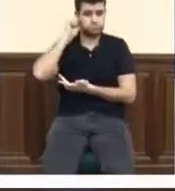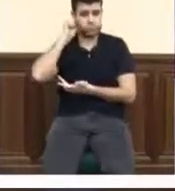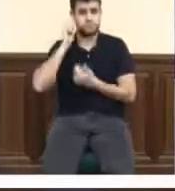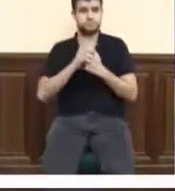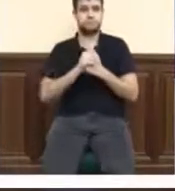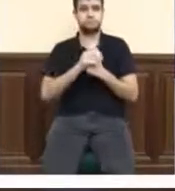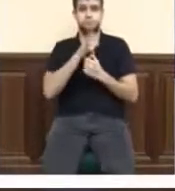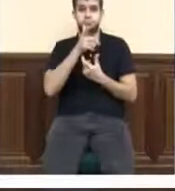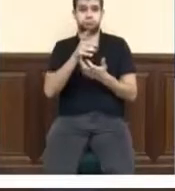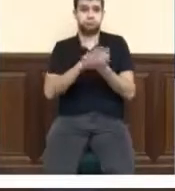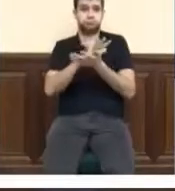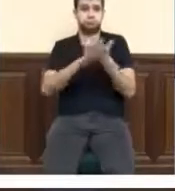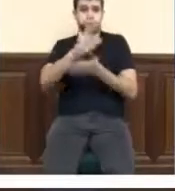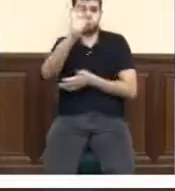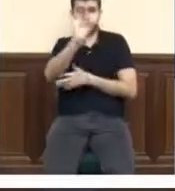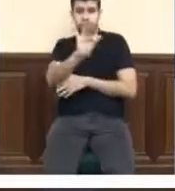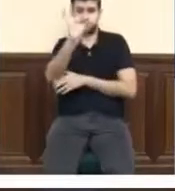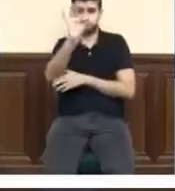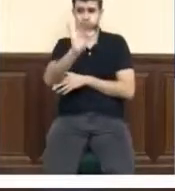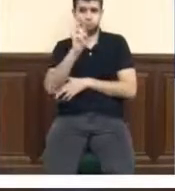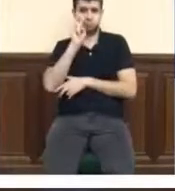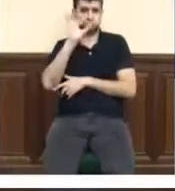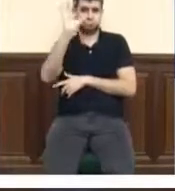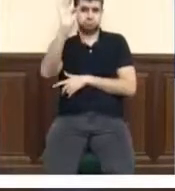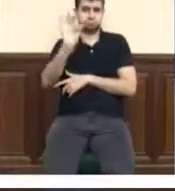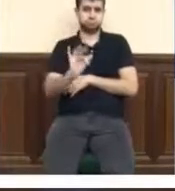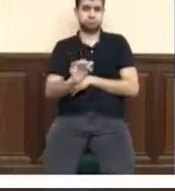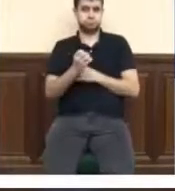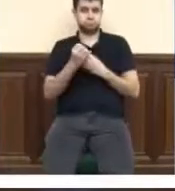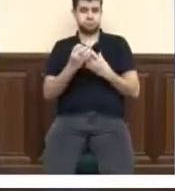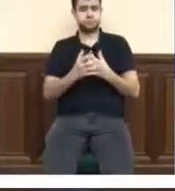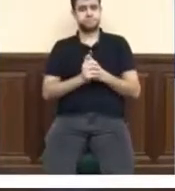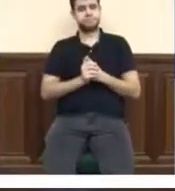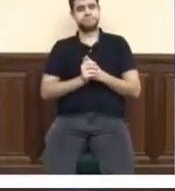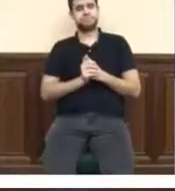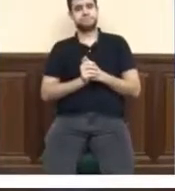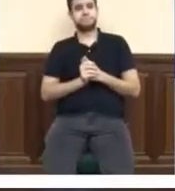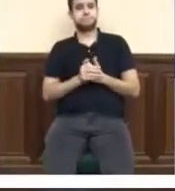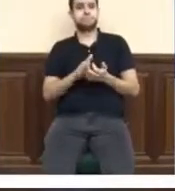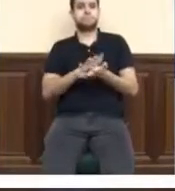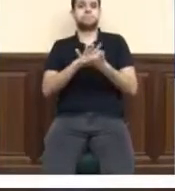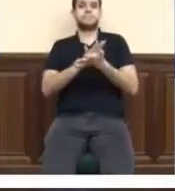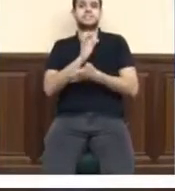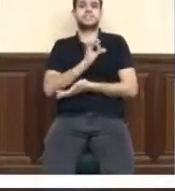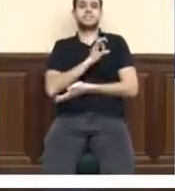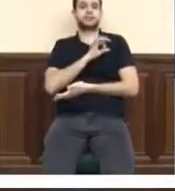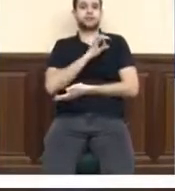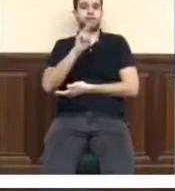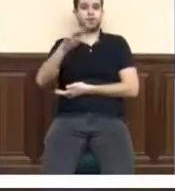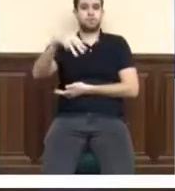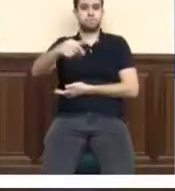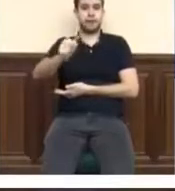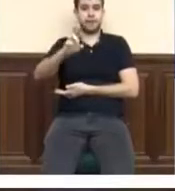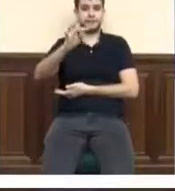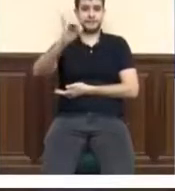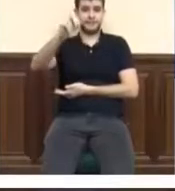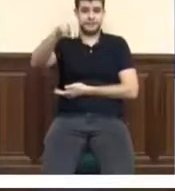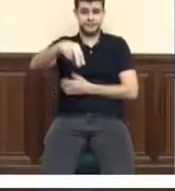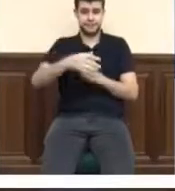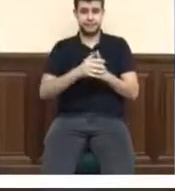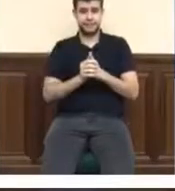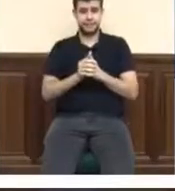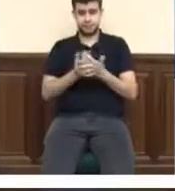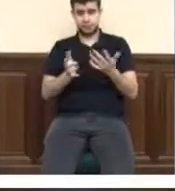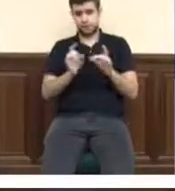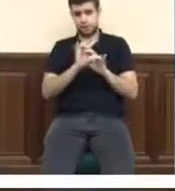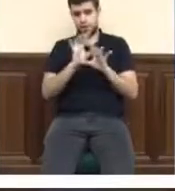por sus intervenciones. Únicamente decir lo que comentaba el señor Martín, que claro,